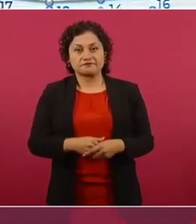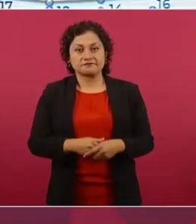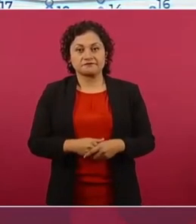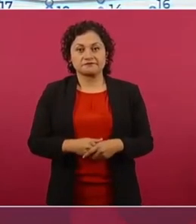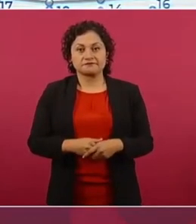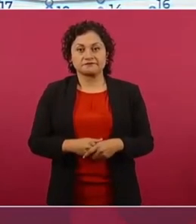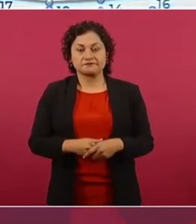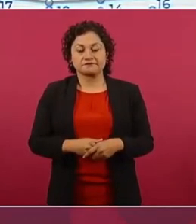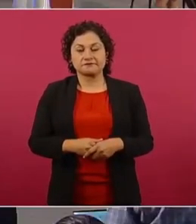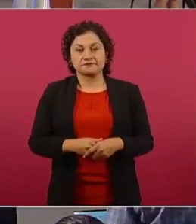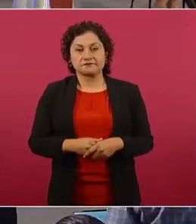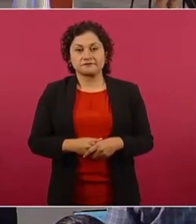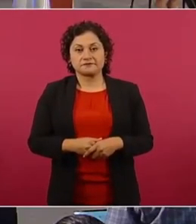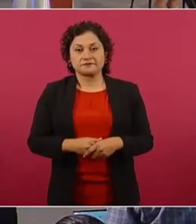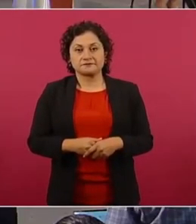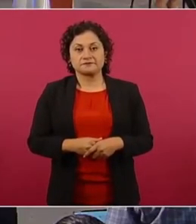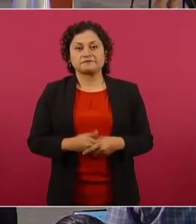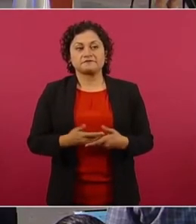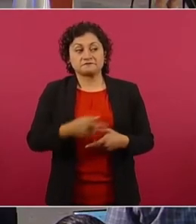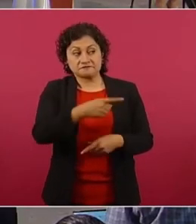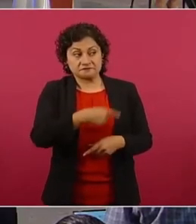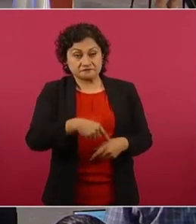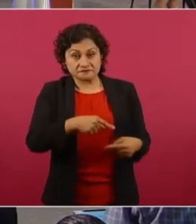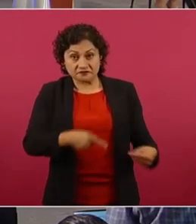aunque les moleste,